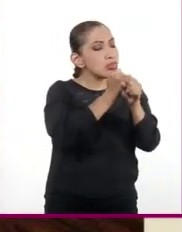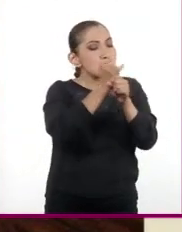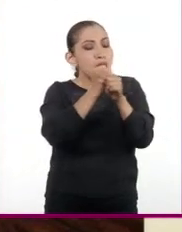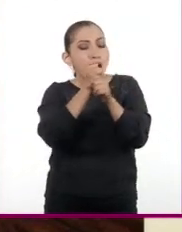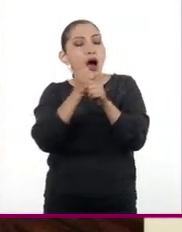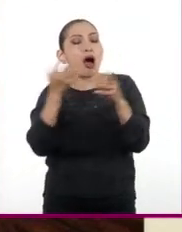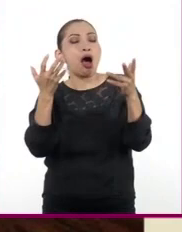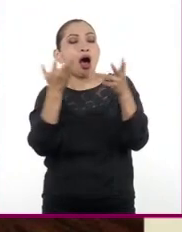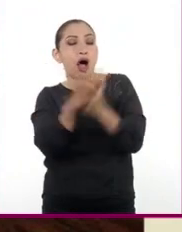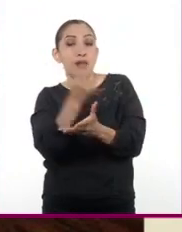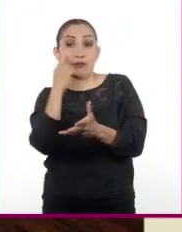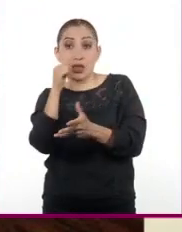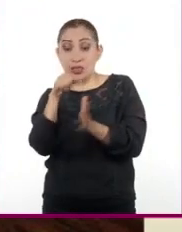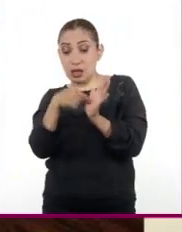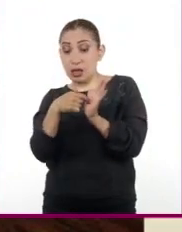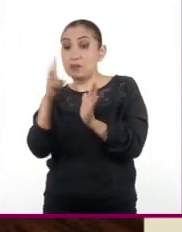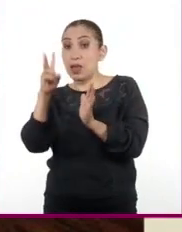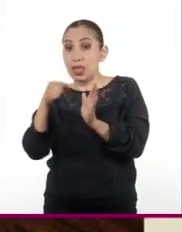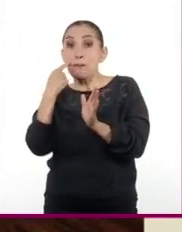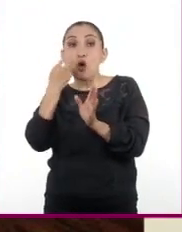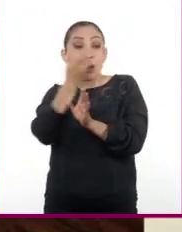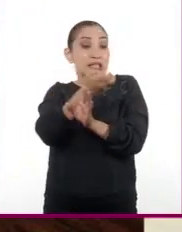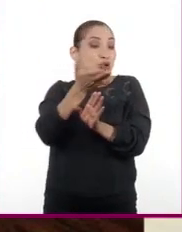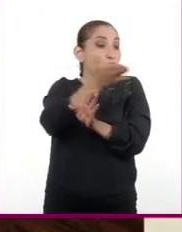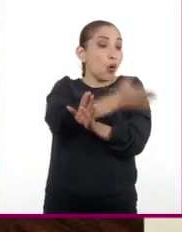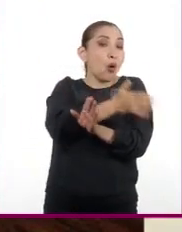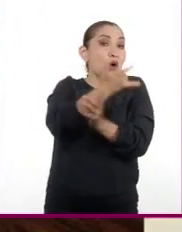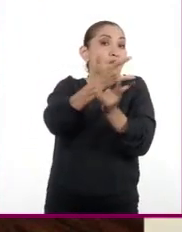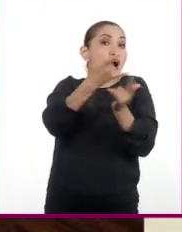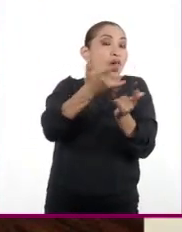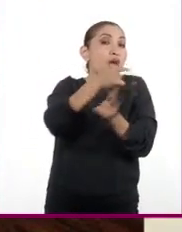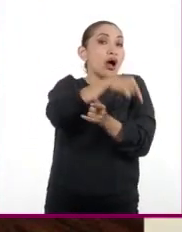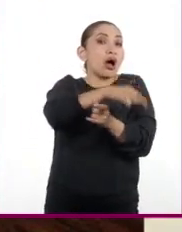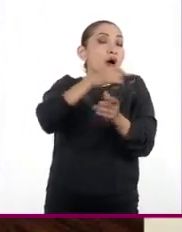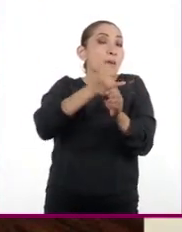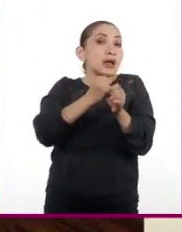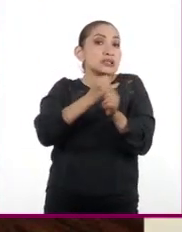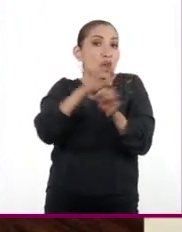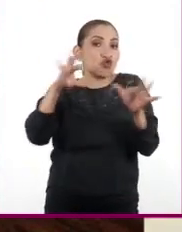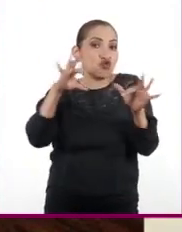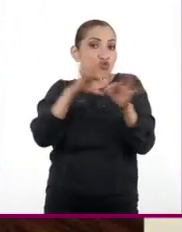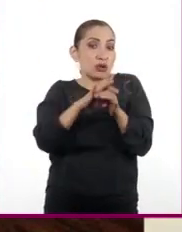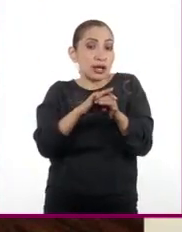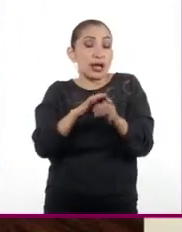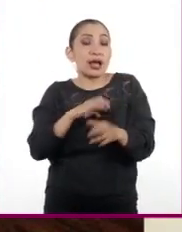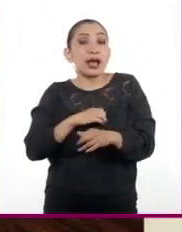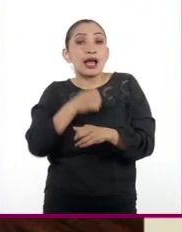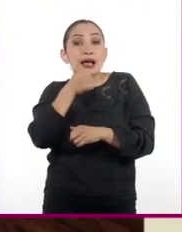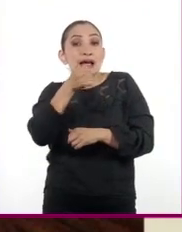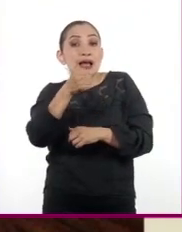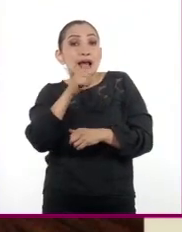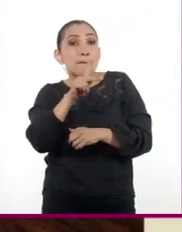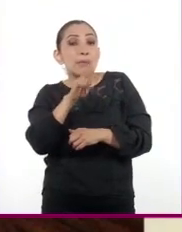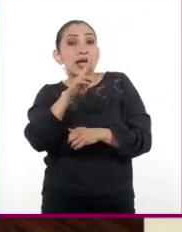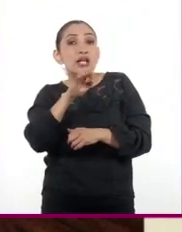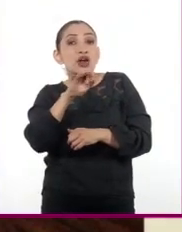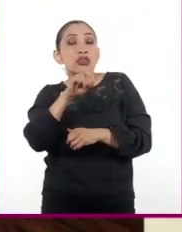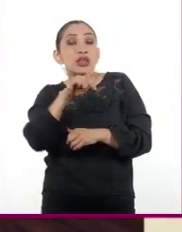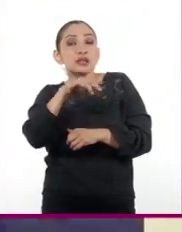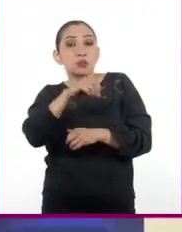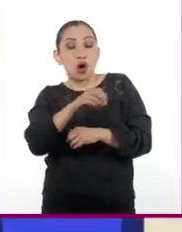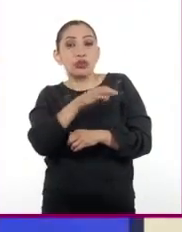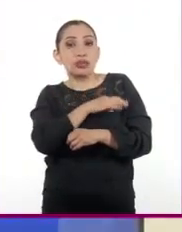más cercana a la realidad. O sea, el periodismo desde luego debe